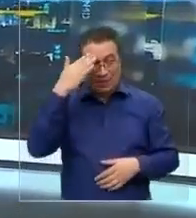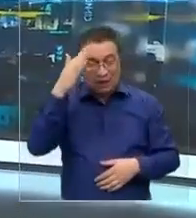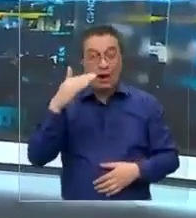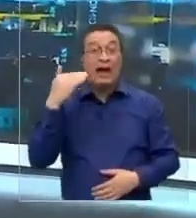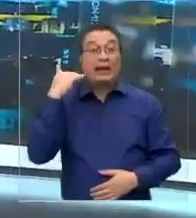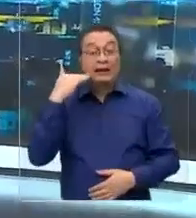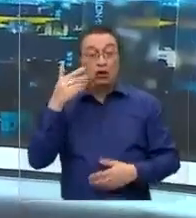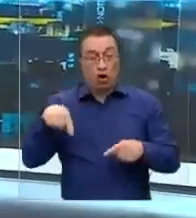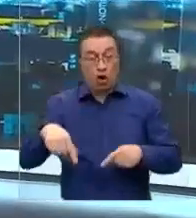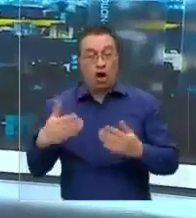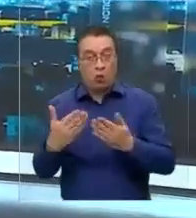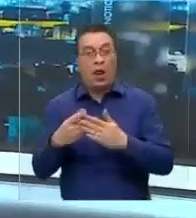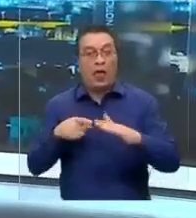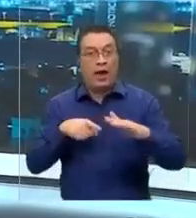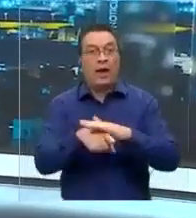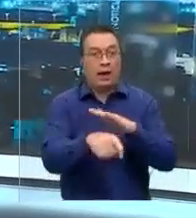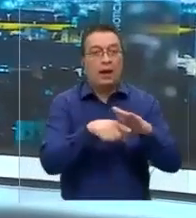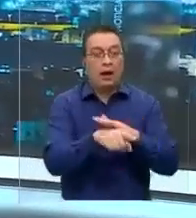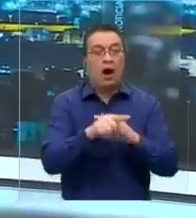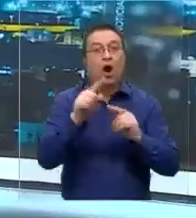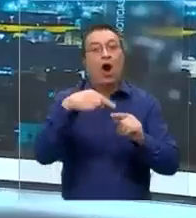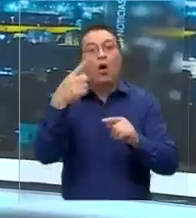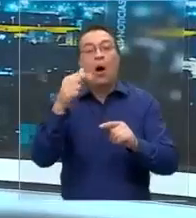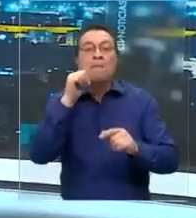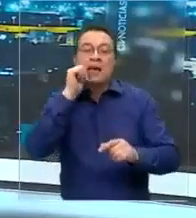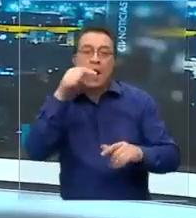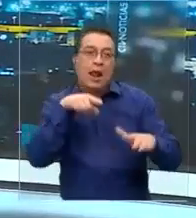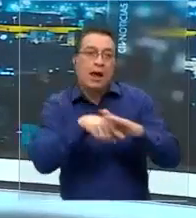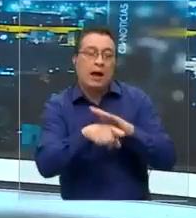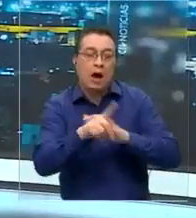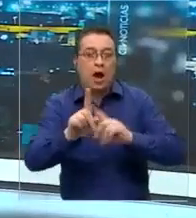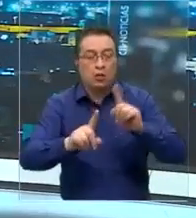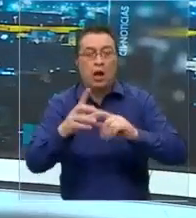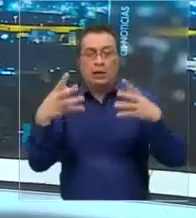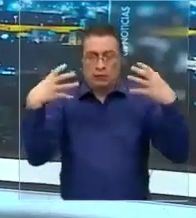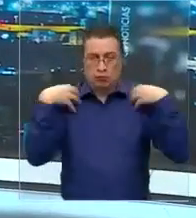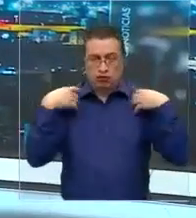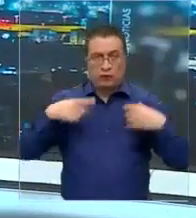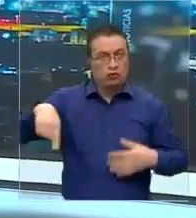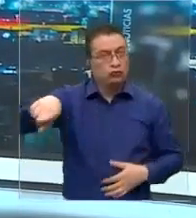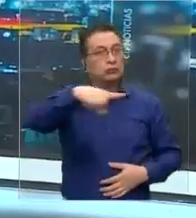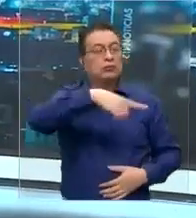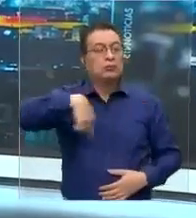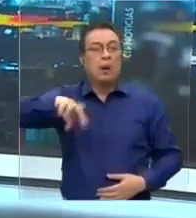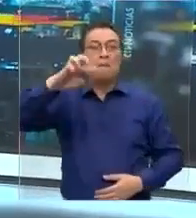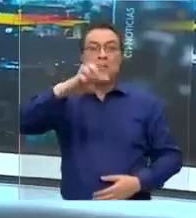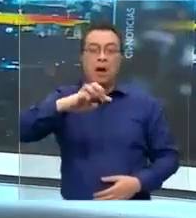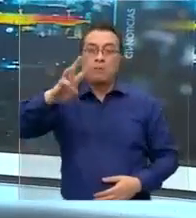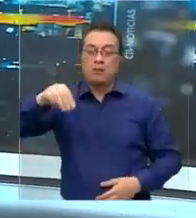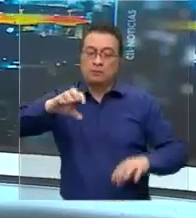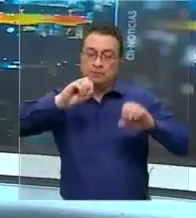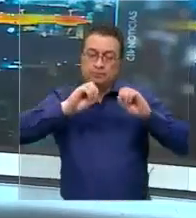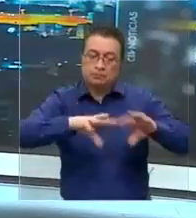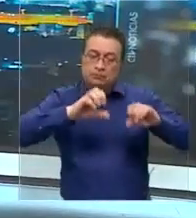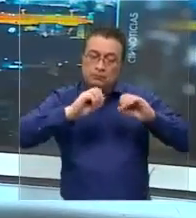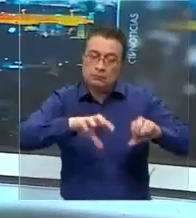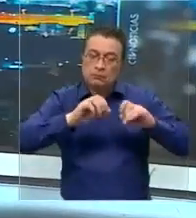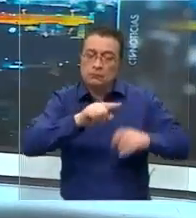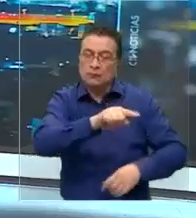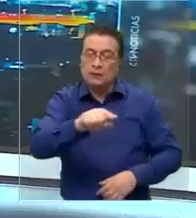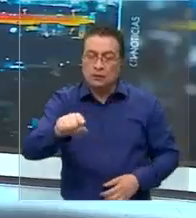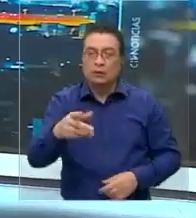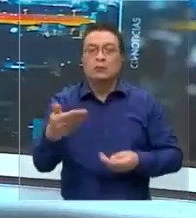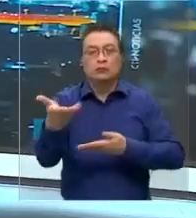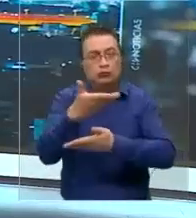niños entraron hoy al colegio, otros entran mañana y es responsabilidad de nosotros, los papás, enseñarles a ellos a